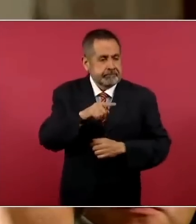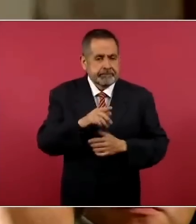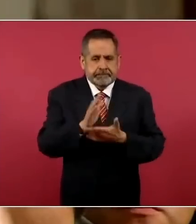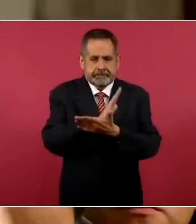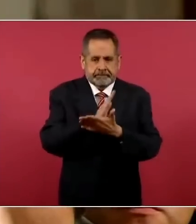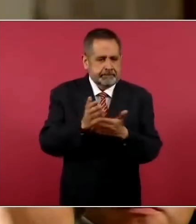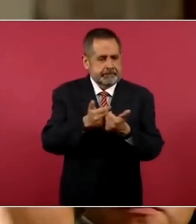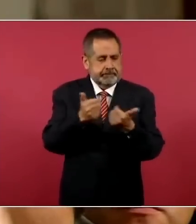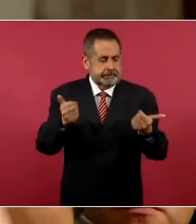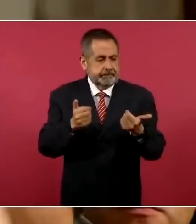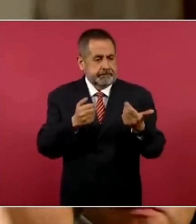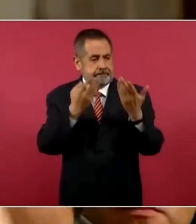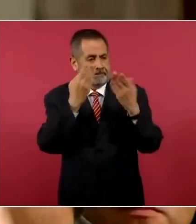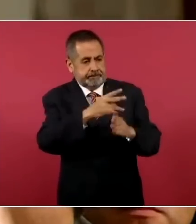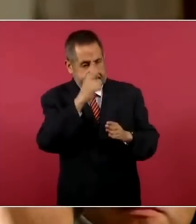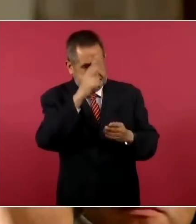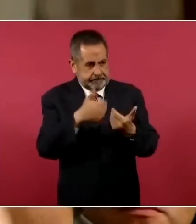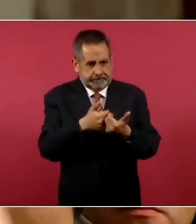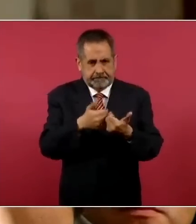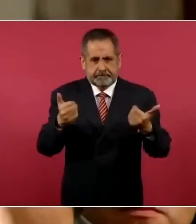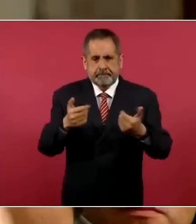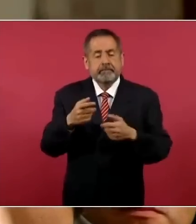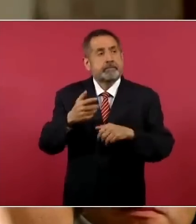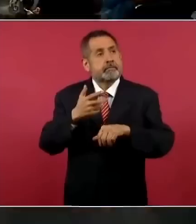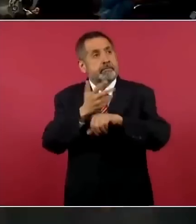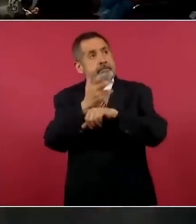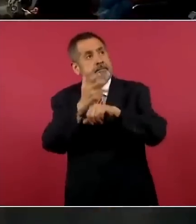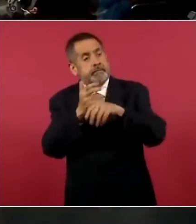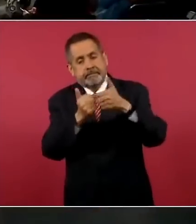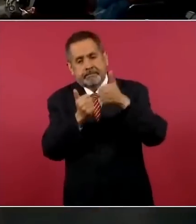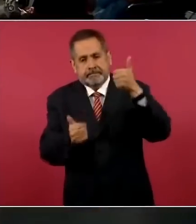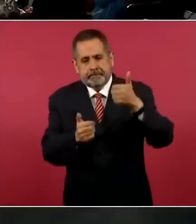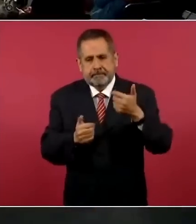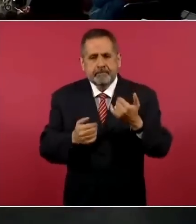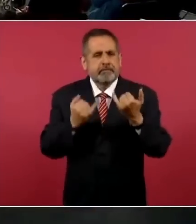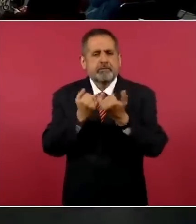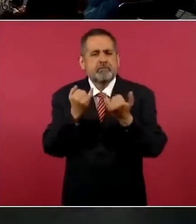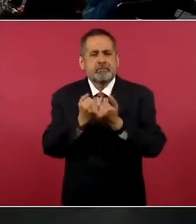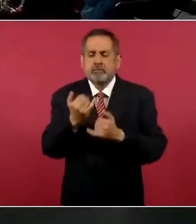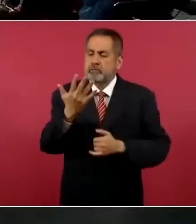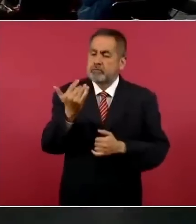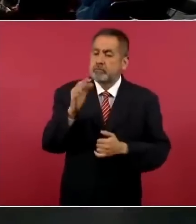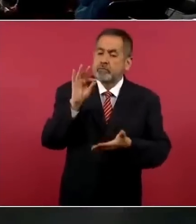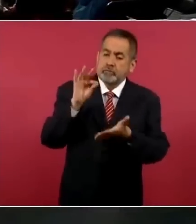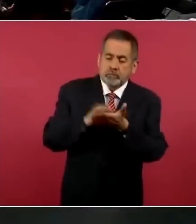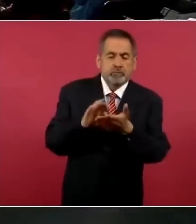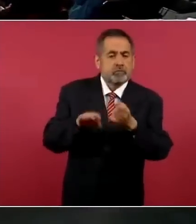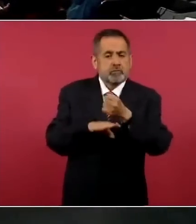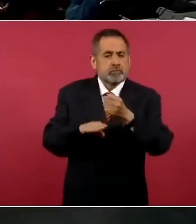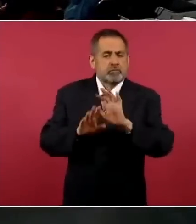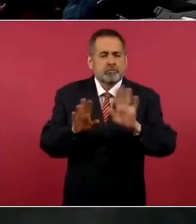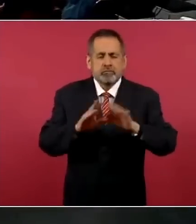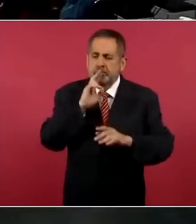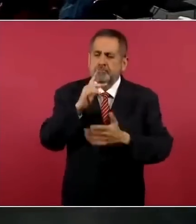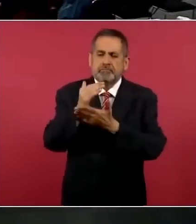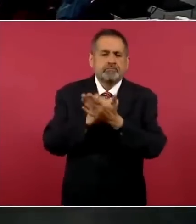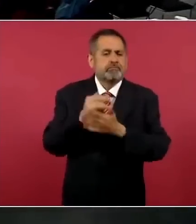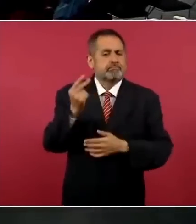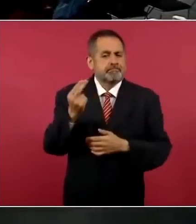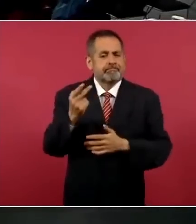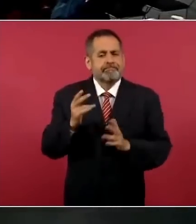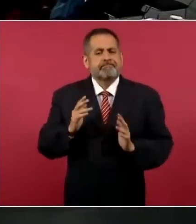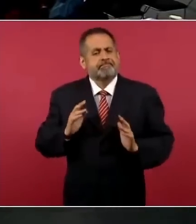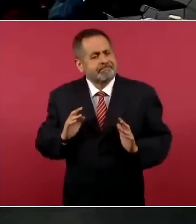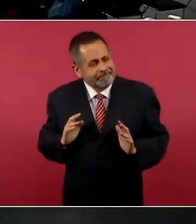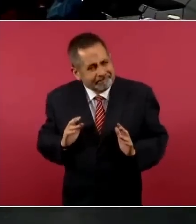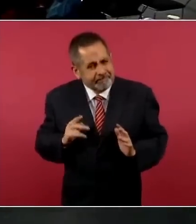de las decisiones de la Reserva Federal de los Estados Unidos, que ya no serían 50 puntos base el incremento en febrero, sino 25. Al final, bueno,